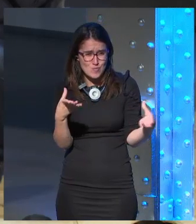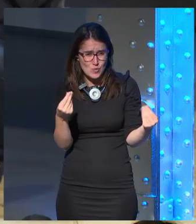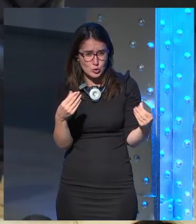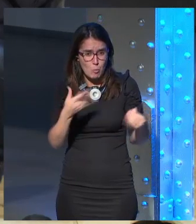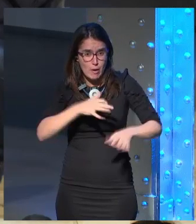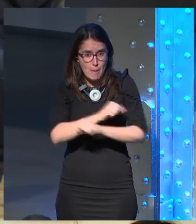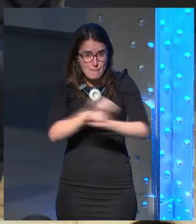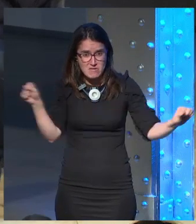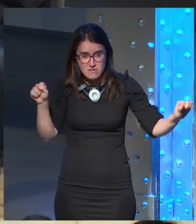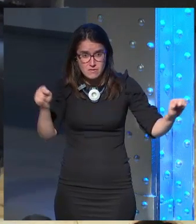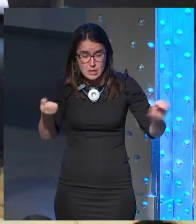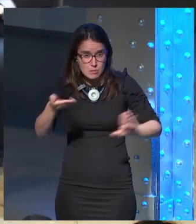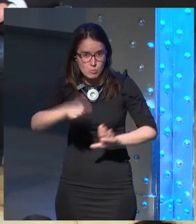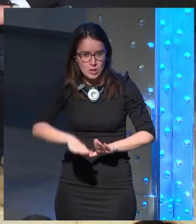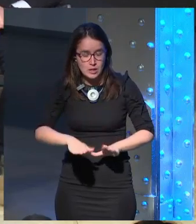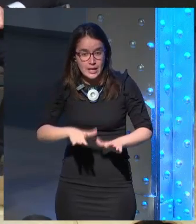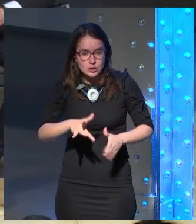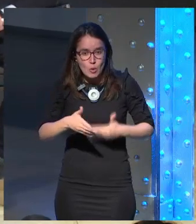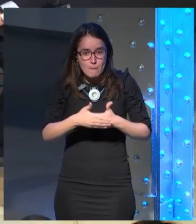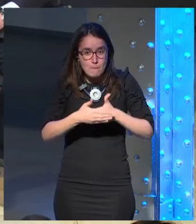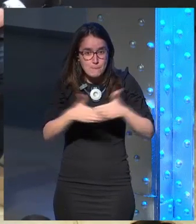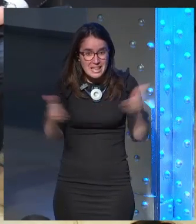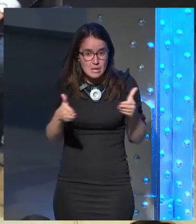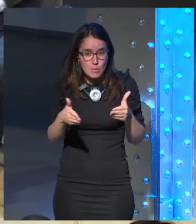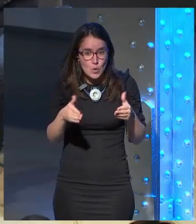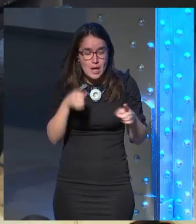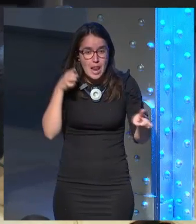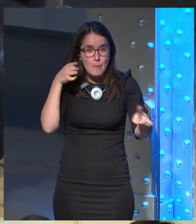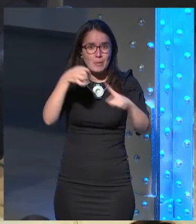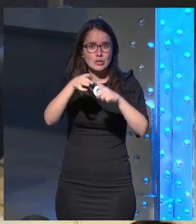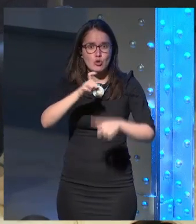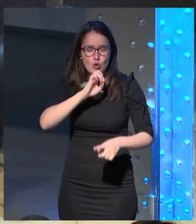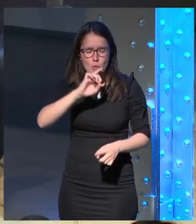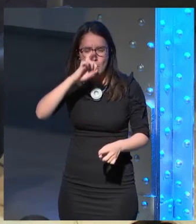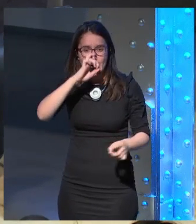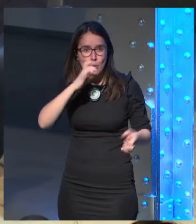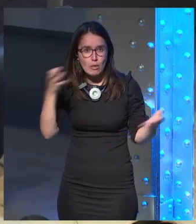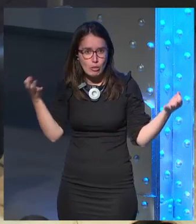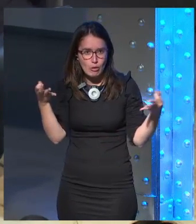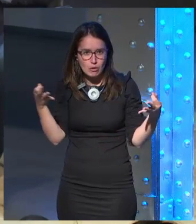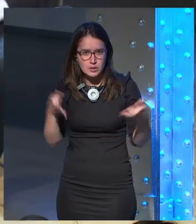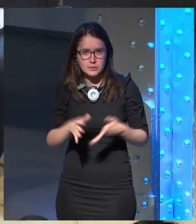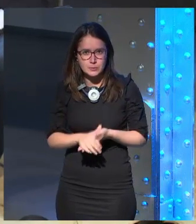quedarse ahí. ¿Cómo es ese momento, ese principio de la misión? ¿Qué recuerda de ello?